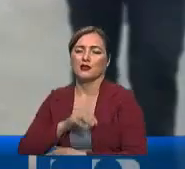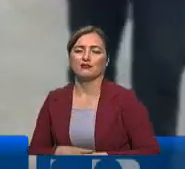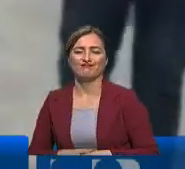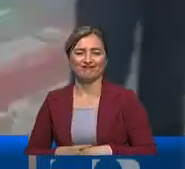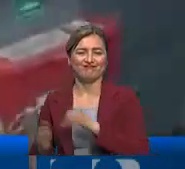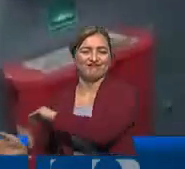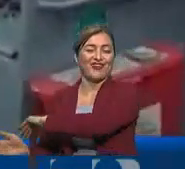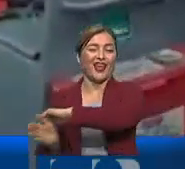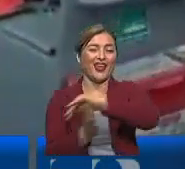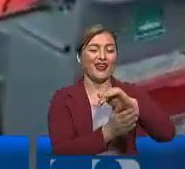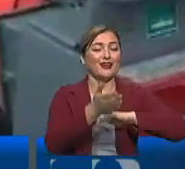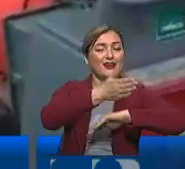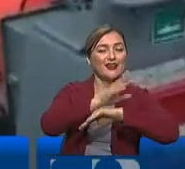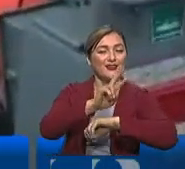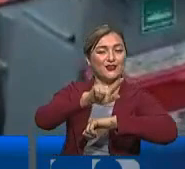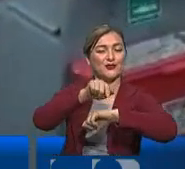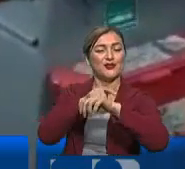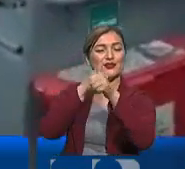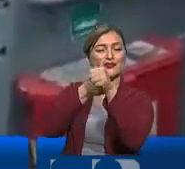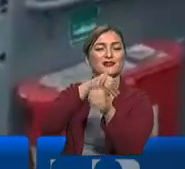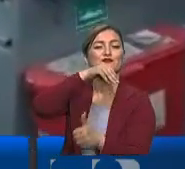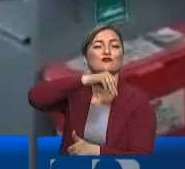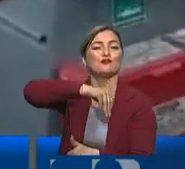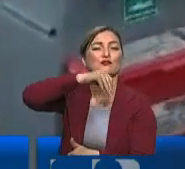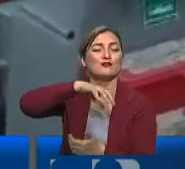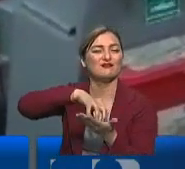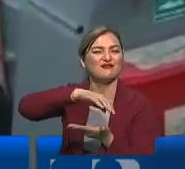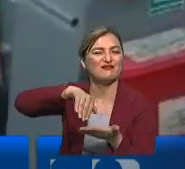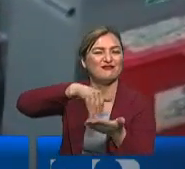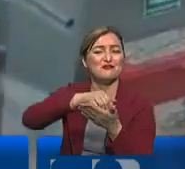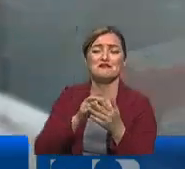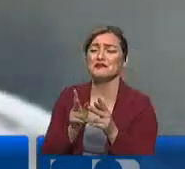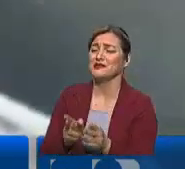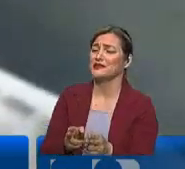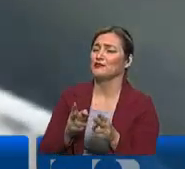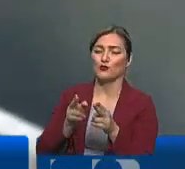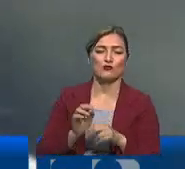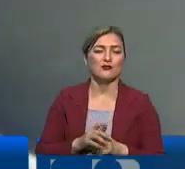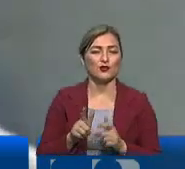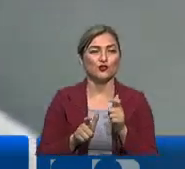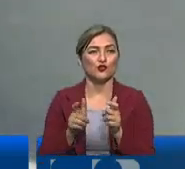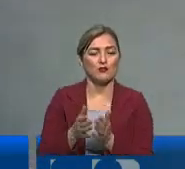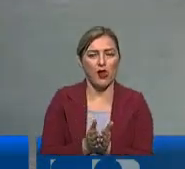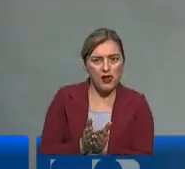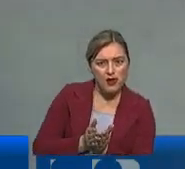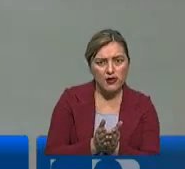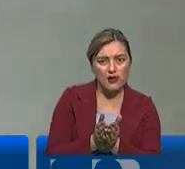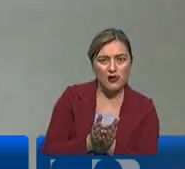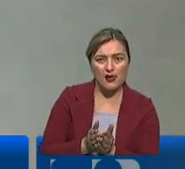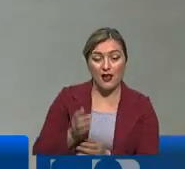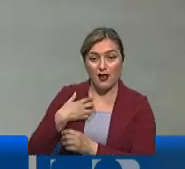antes, pero en esa ocasión cerca de Manta, Manabí, ocurrió exactamente lo mismo. Sujetos en una panga son